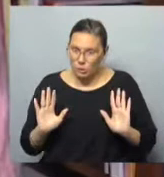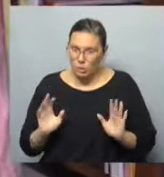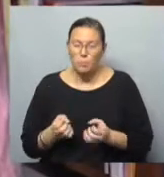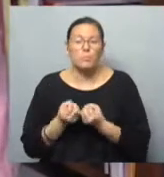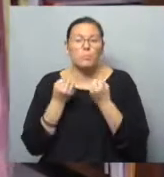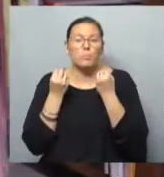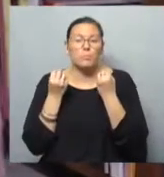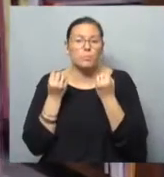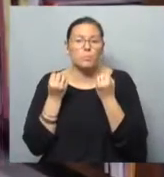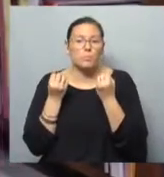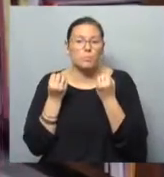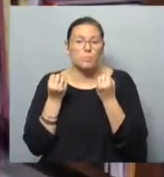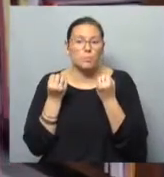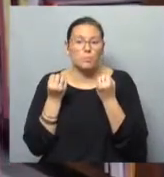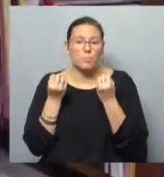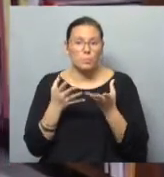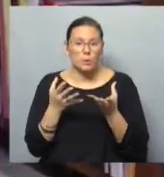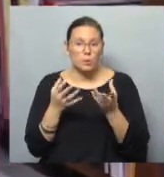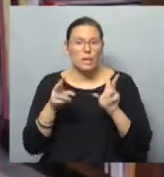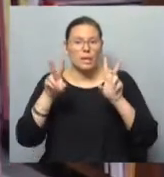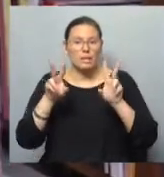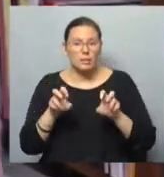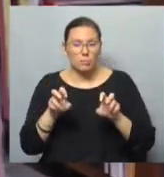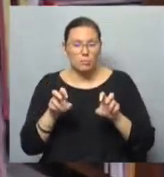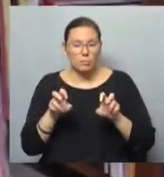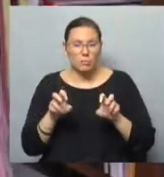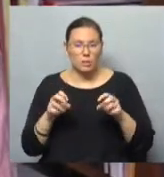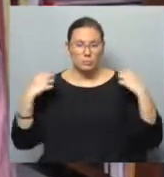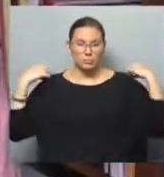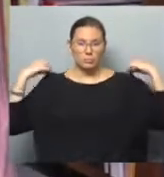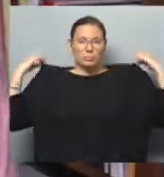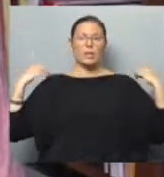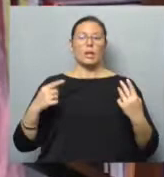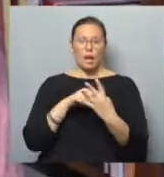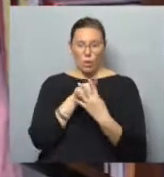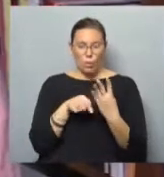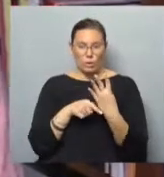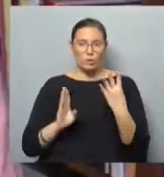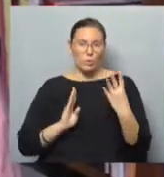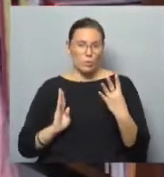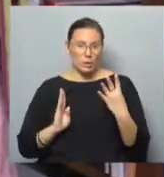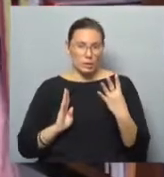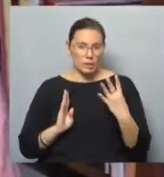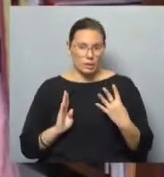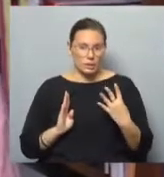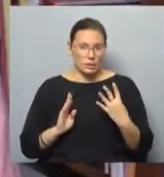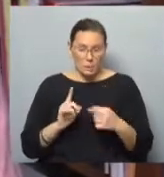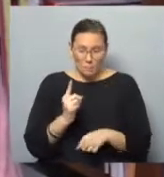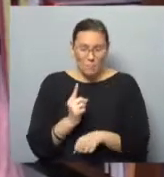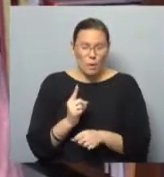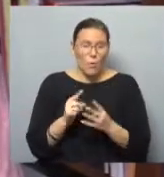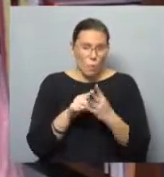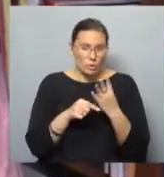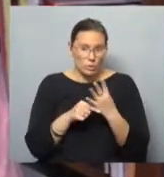Porque especialmente en el tema de una de las cuatro mujeres que son los personajes